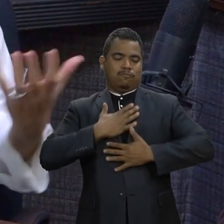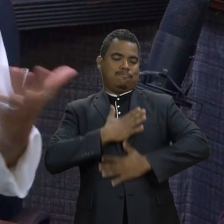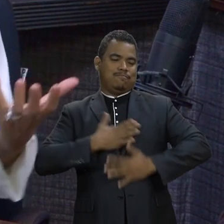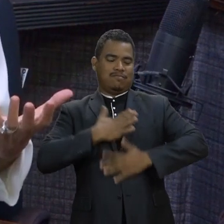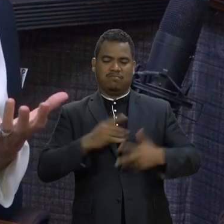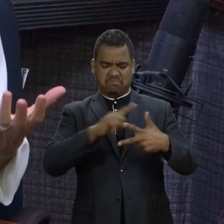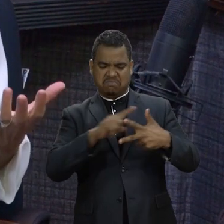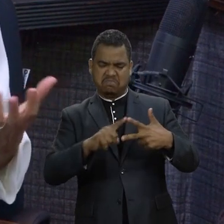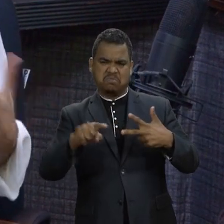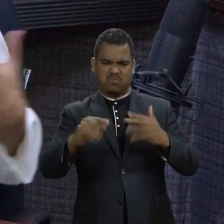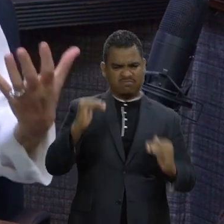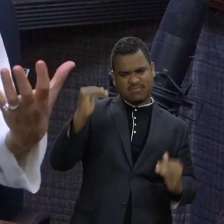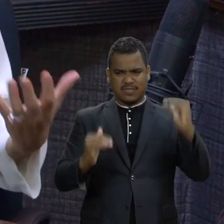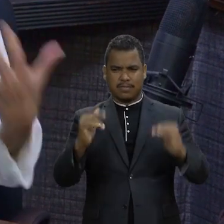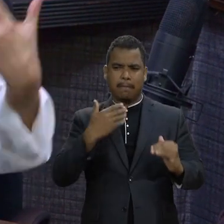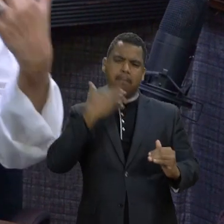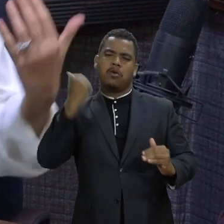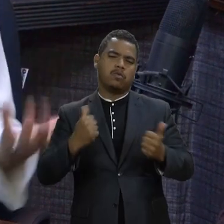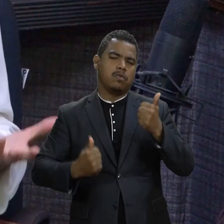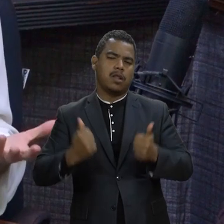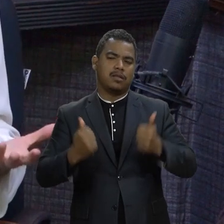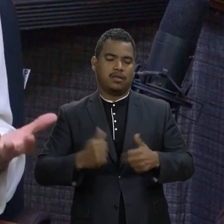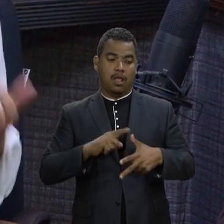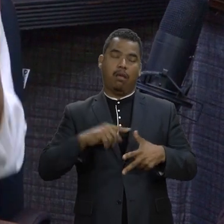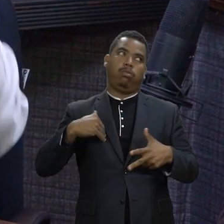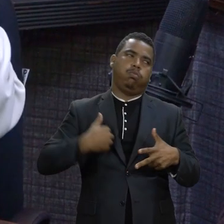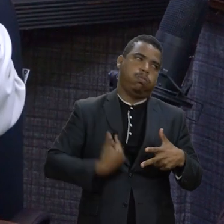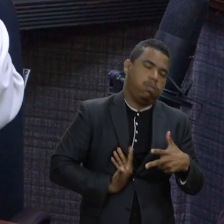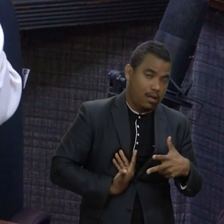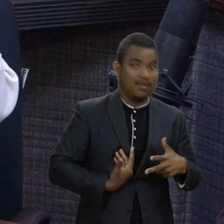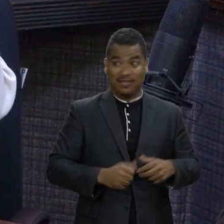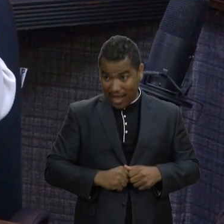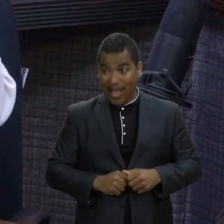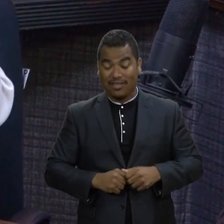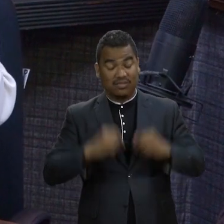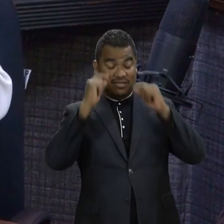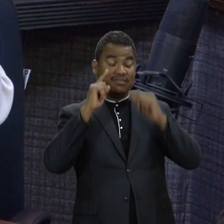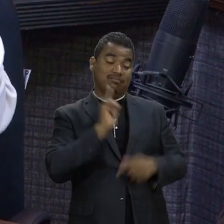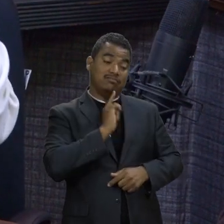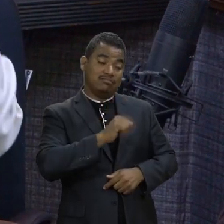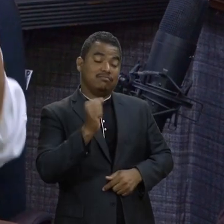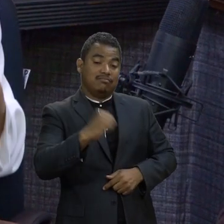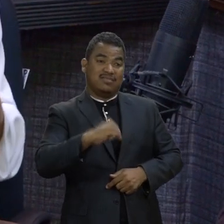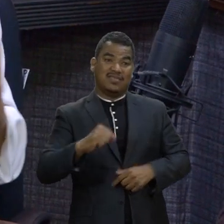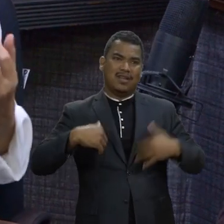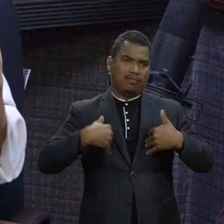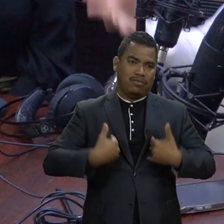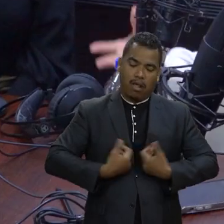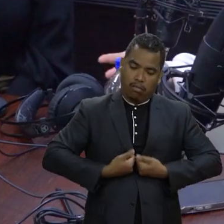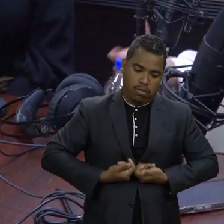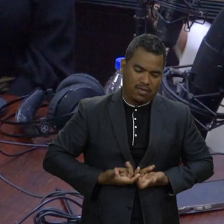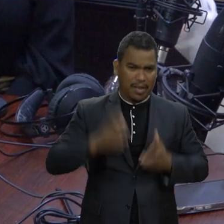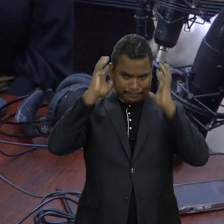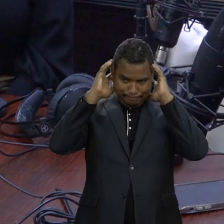faenas que uno haga en la sociedad, va a llegar un momento en que uno se va a sentir cansado. Por supuesto. Cansado del amor, cansado del trabajo, cansado de la familia, uh-huh.